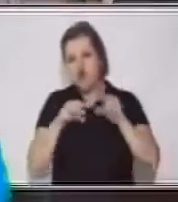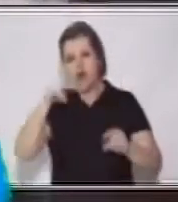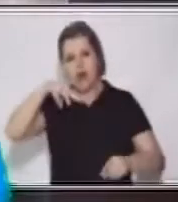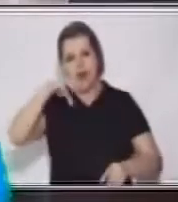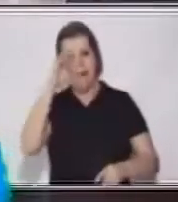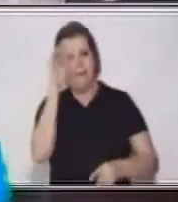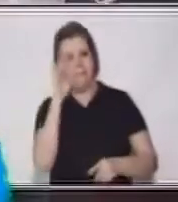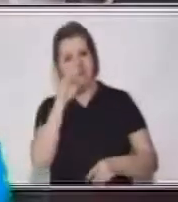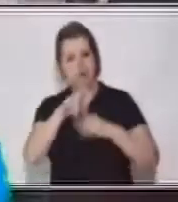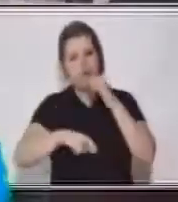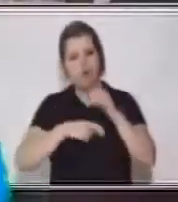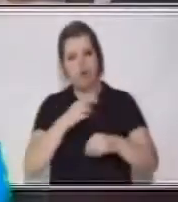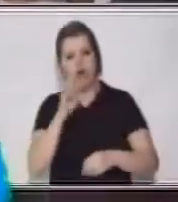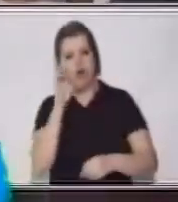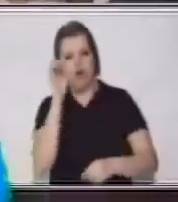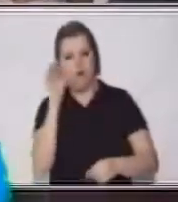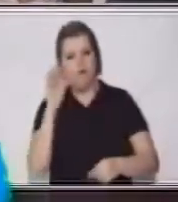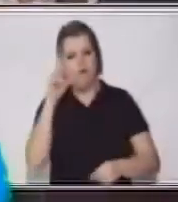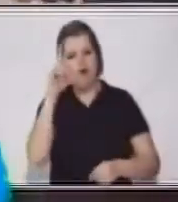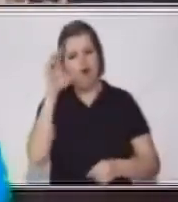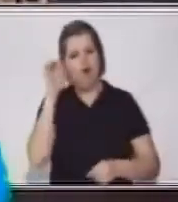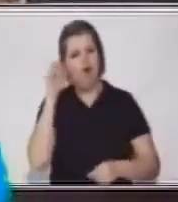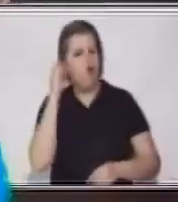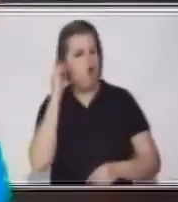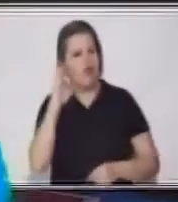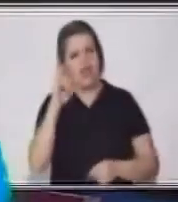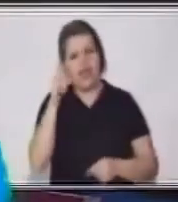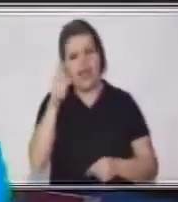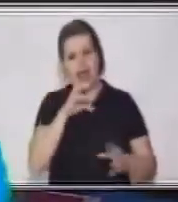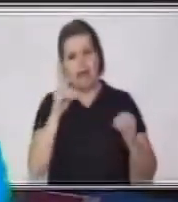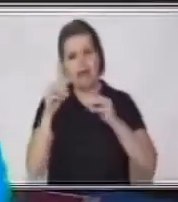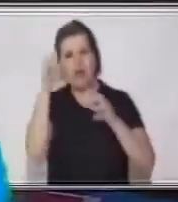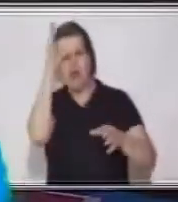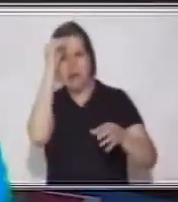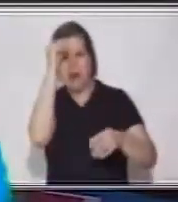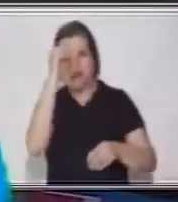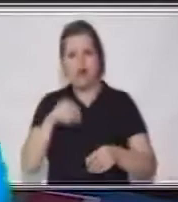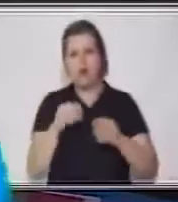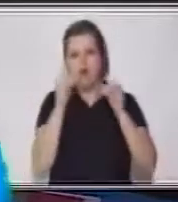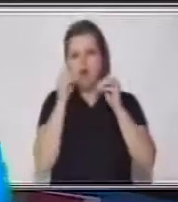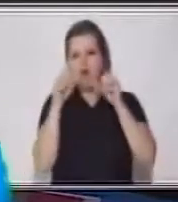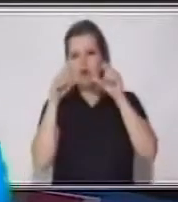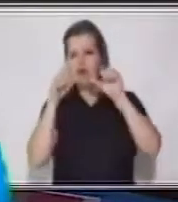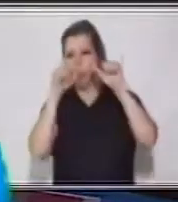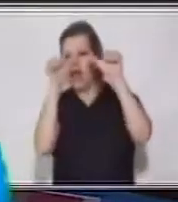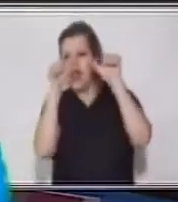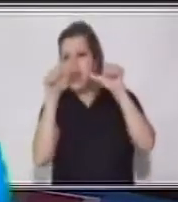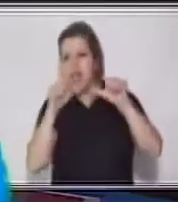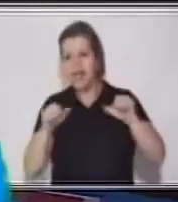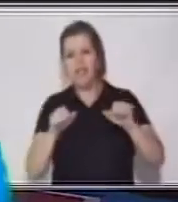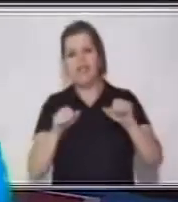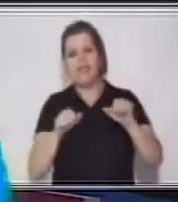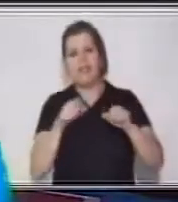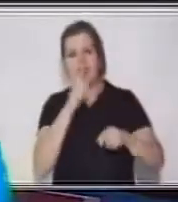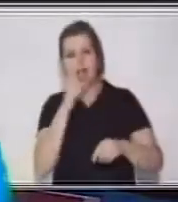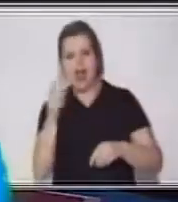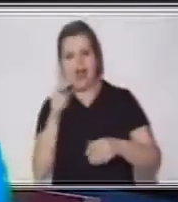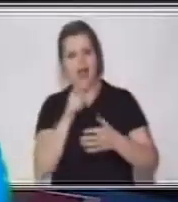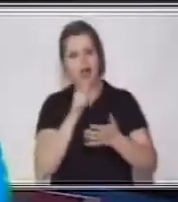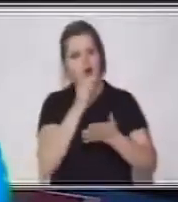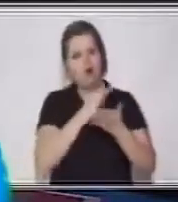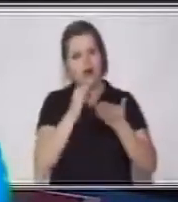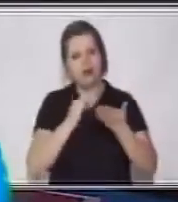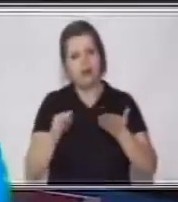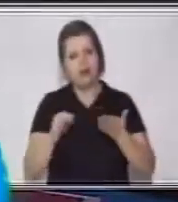de este análisis morfológico existe mucho también y vamos a estar hablando un poco acerca de un análisis morfológico en las oraciones.